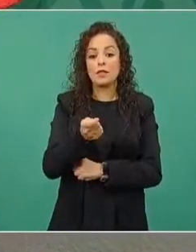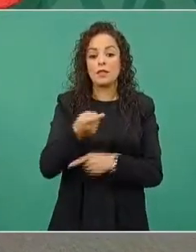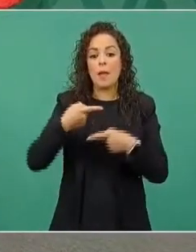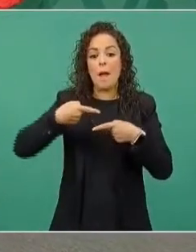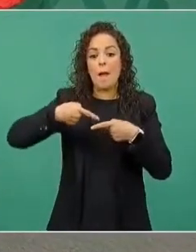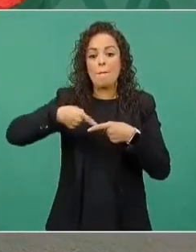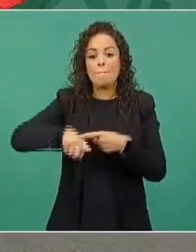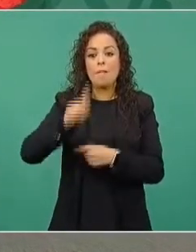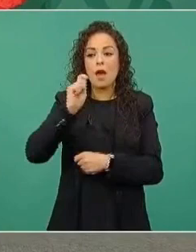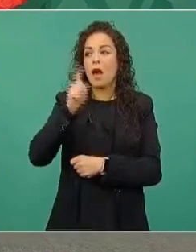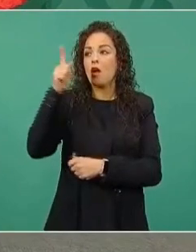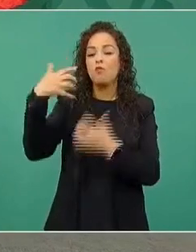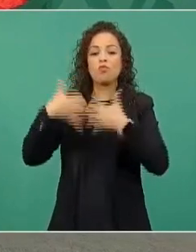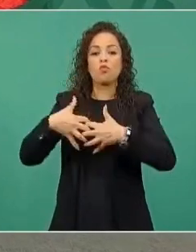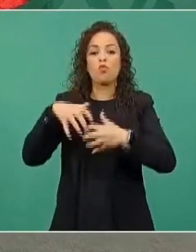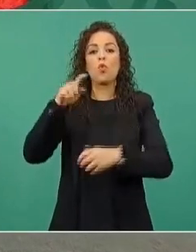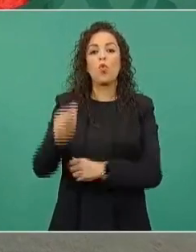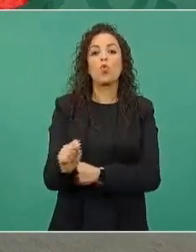Tula.